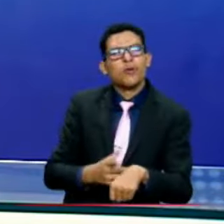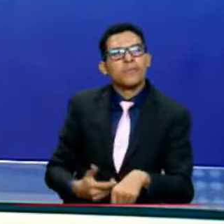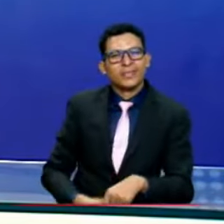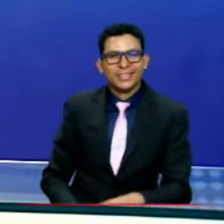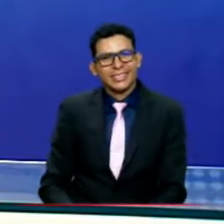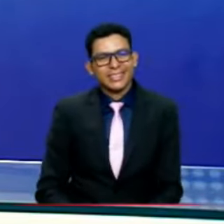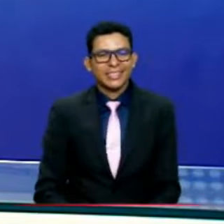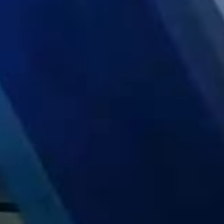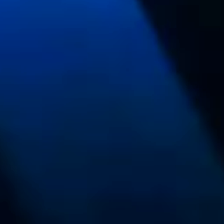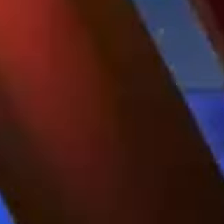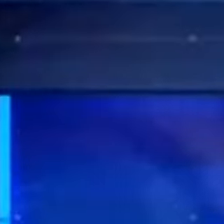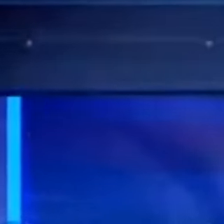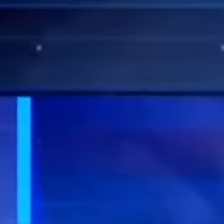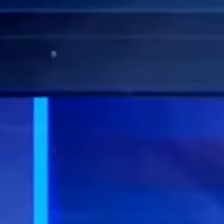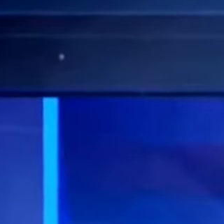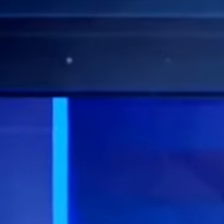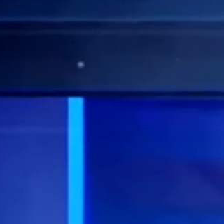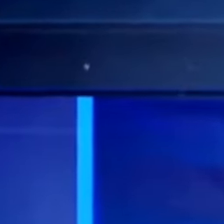lugar?